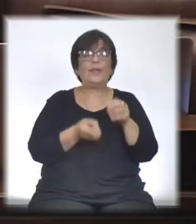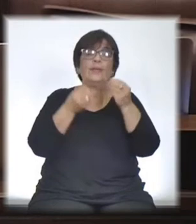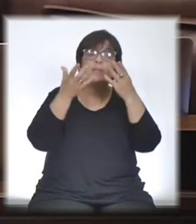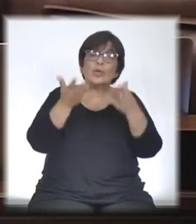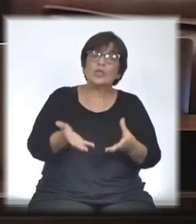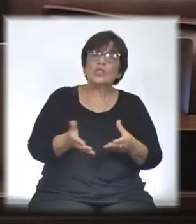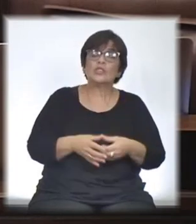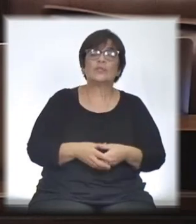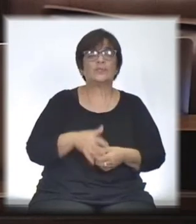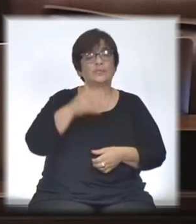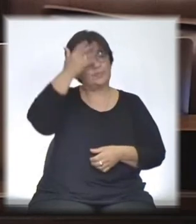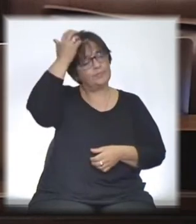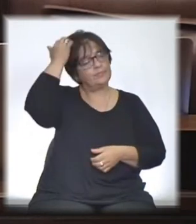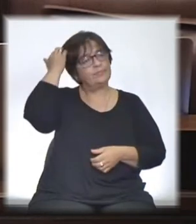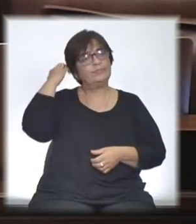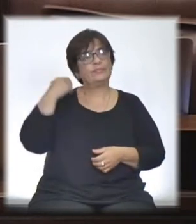eso,